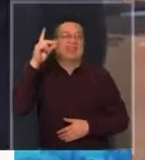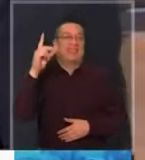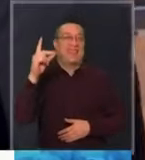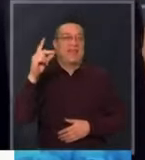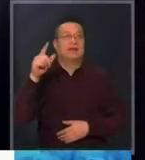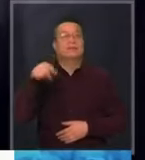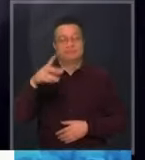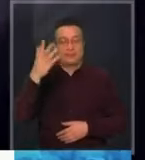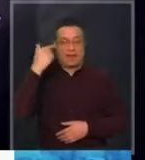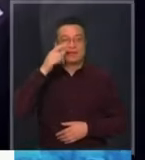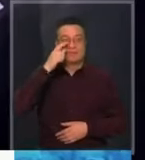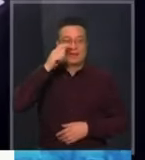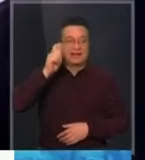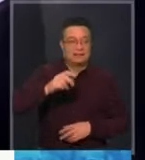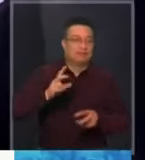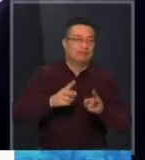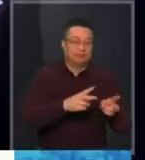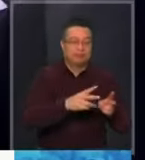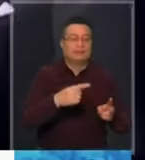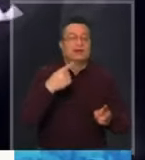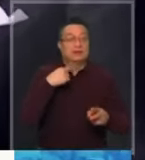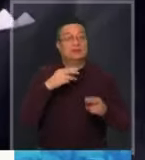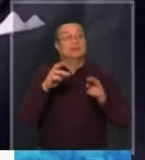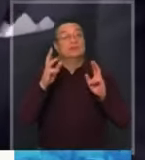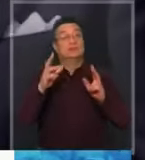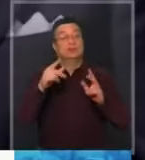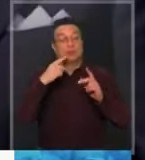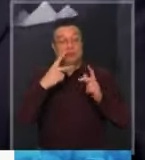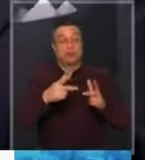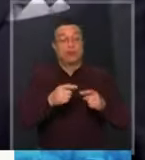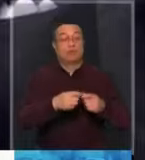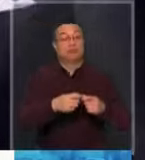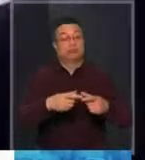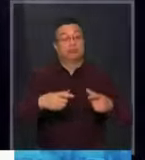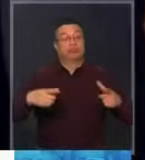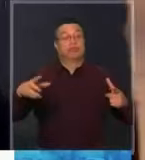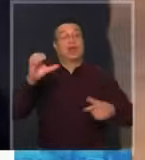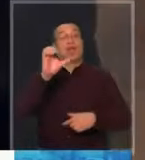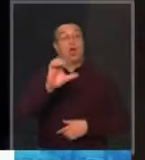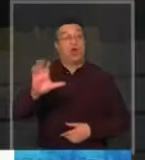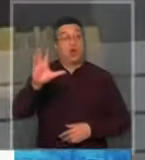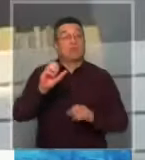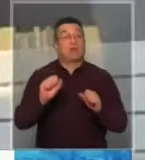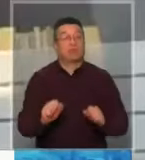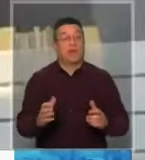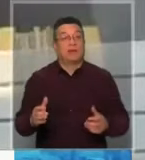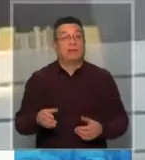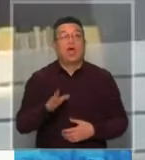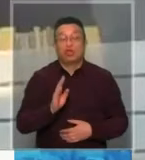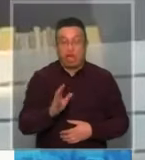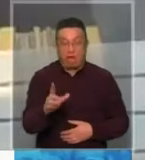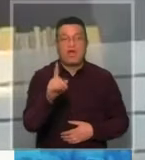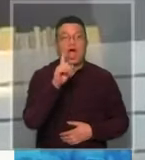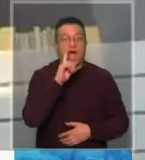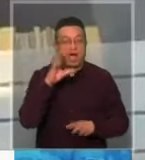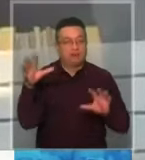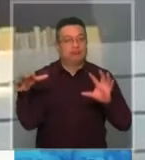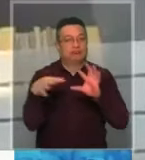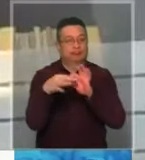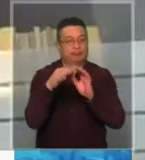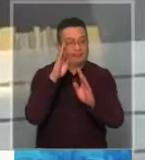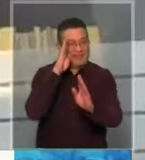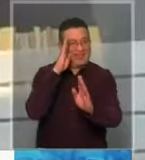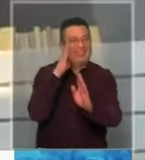Ucrania y la amenaza de que el conflicto pueda extenderse por Europa. Todavía hay un vínculo directo con